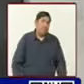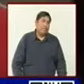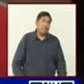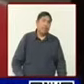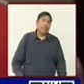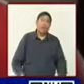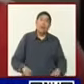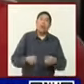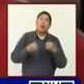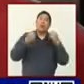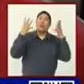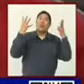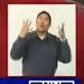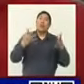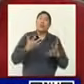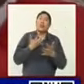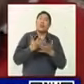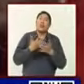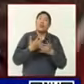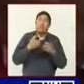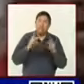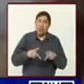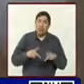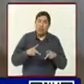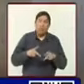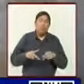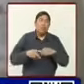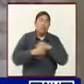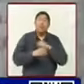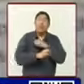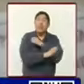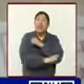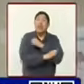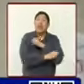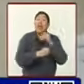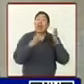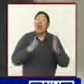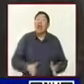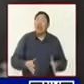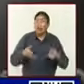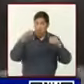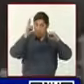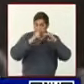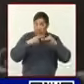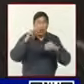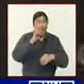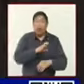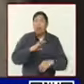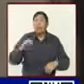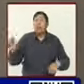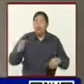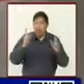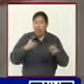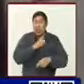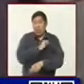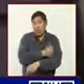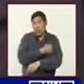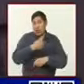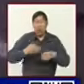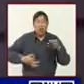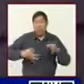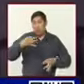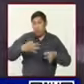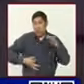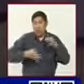La cantidad de privados de libertad, sobre todo de nacional extranjera, ha incrementado en las cárceles en Cochabamba. Por eso, autoridades judiciales plantean